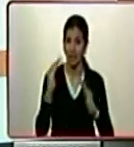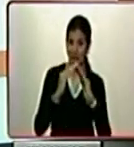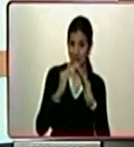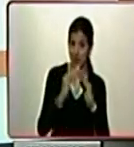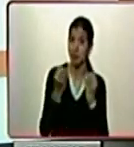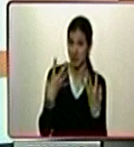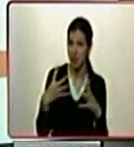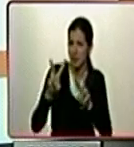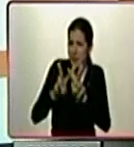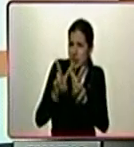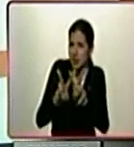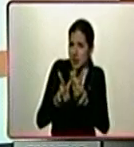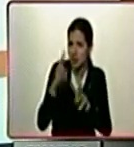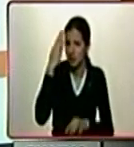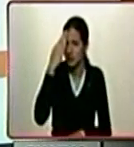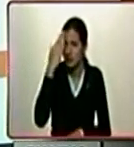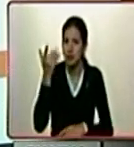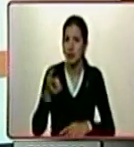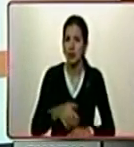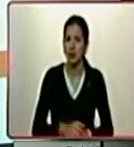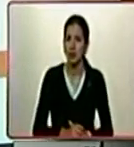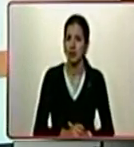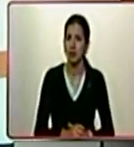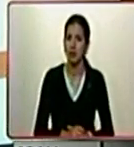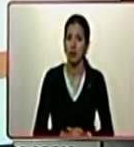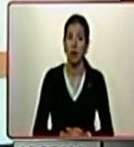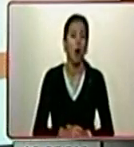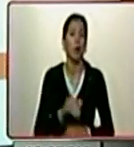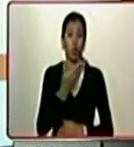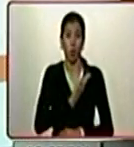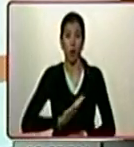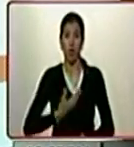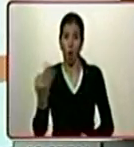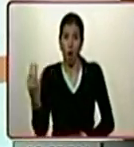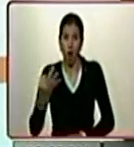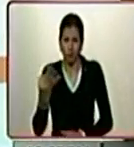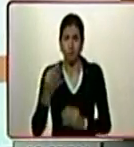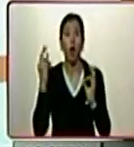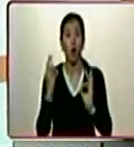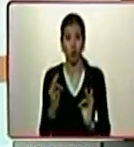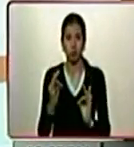que habían sido desplazados sus dignos